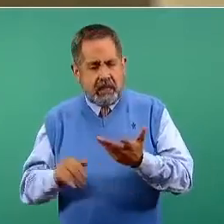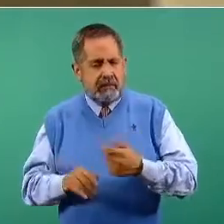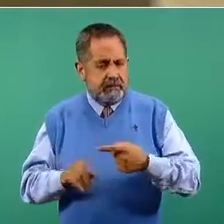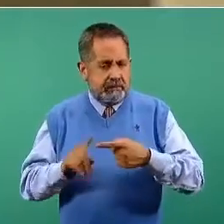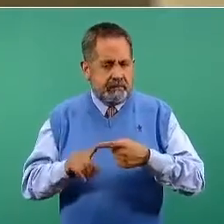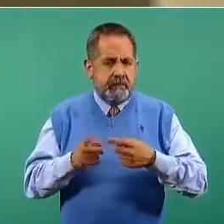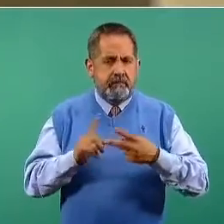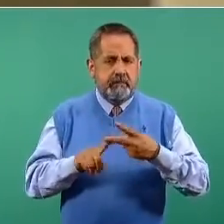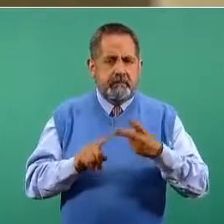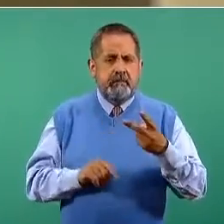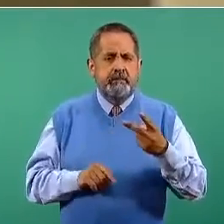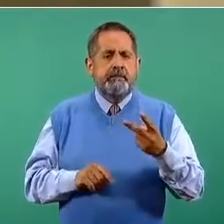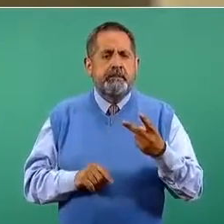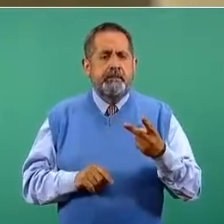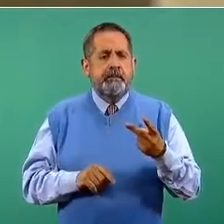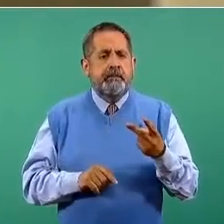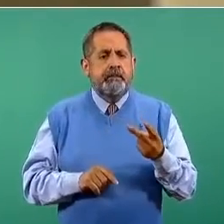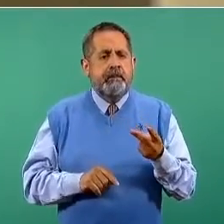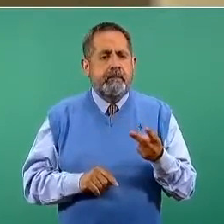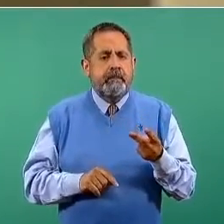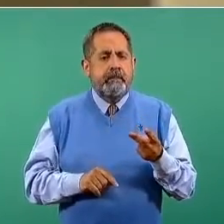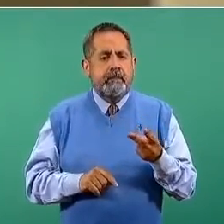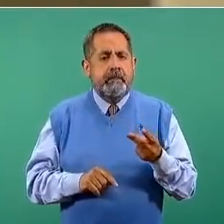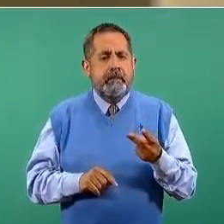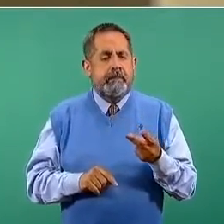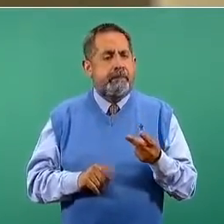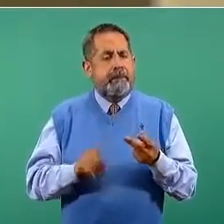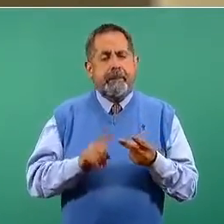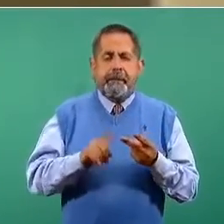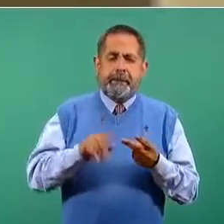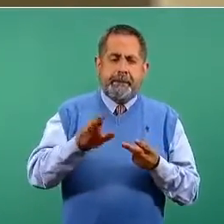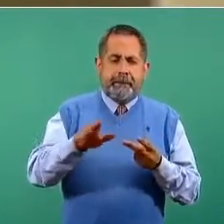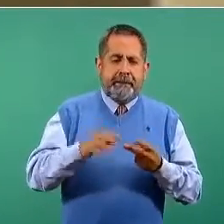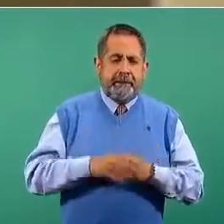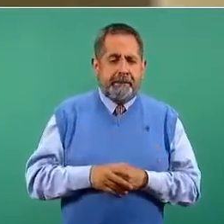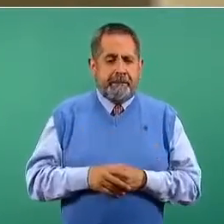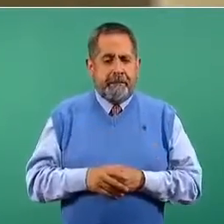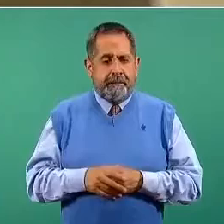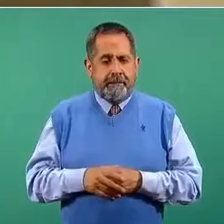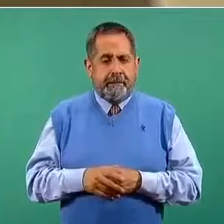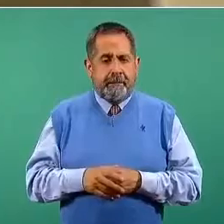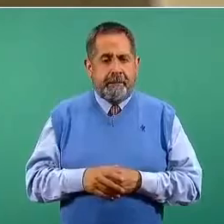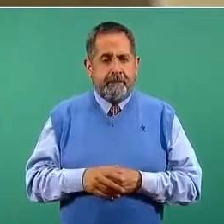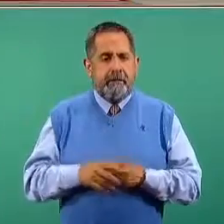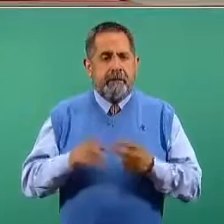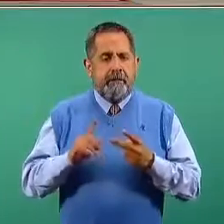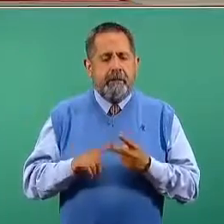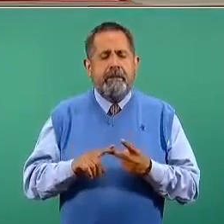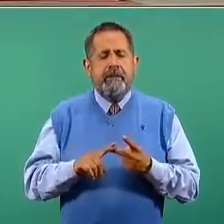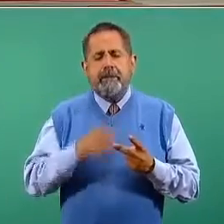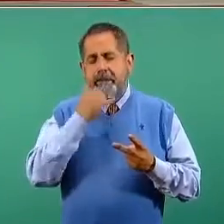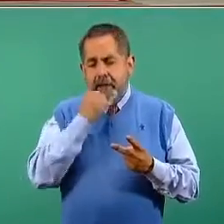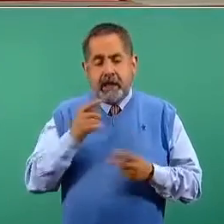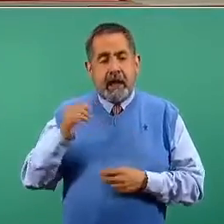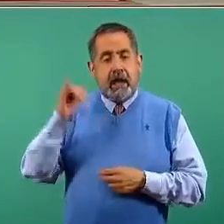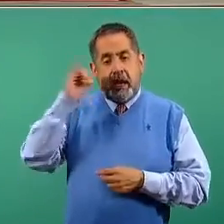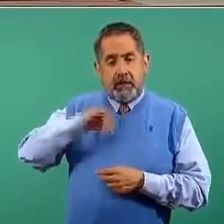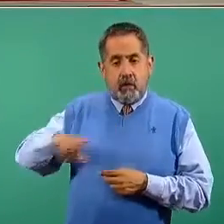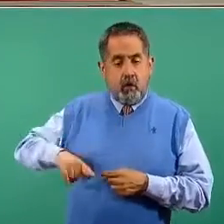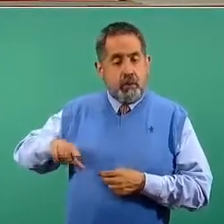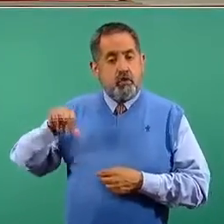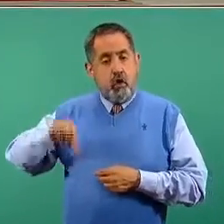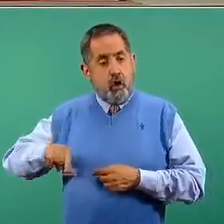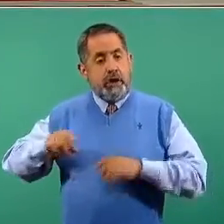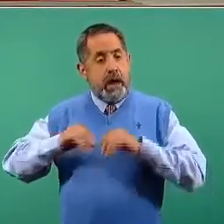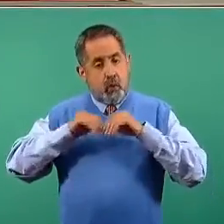una. Una segunda es, ahora que la Jefatura de Gobierno anunció